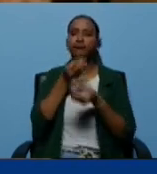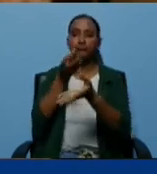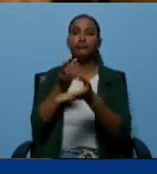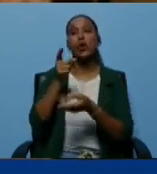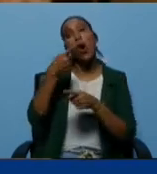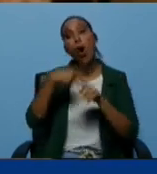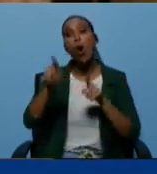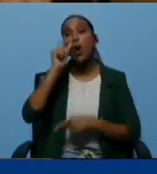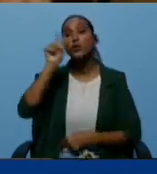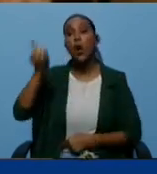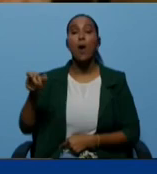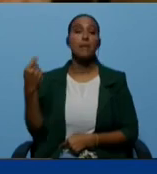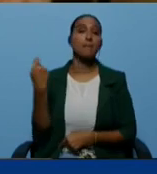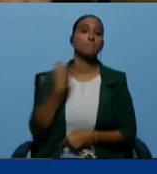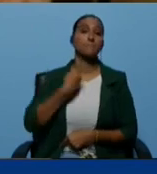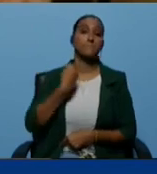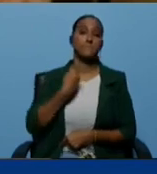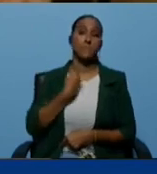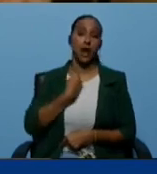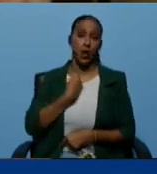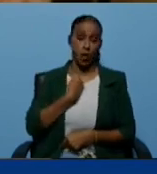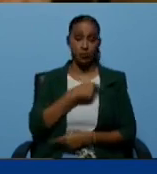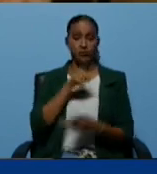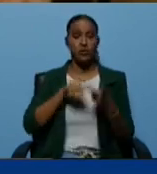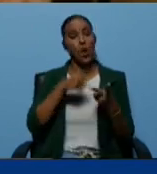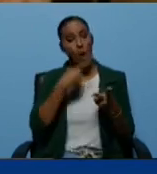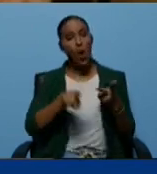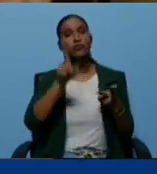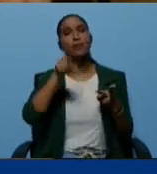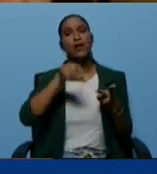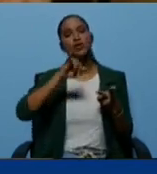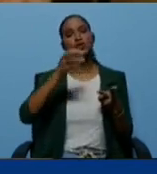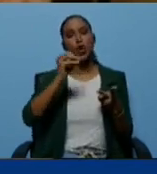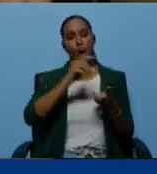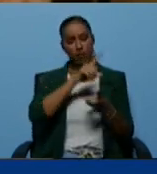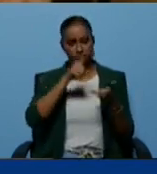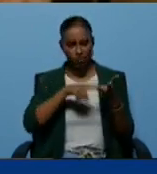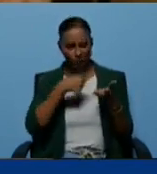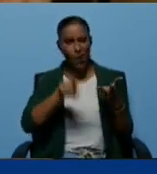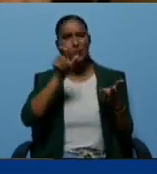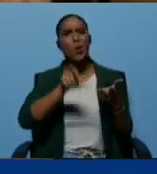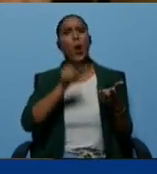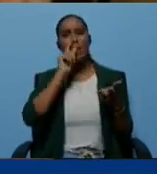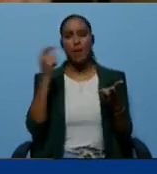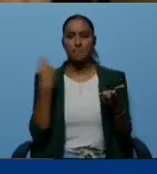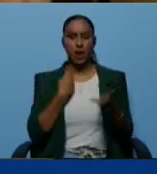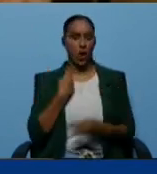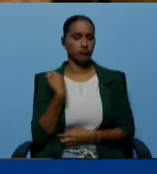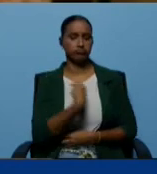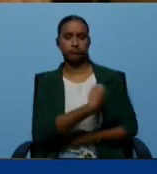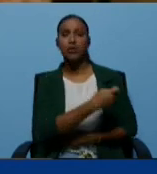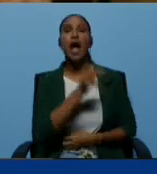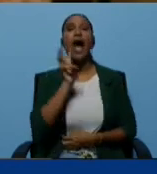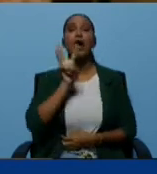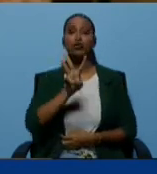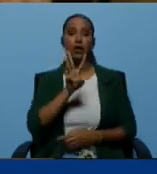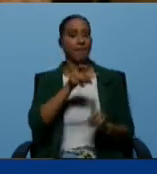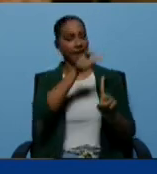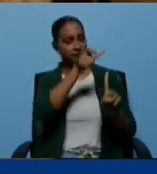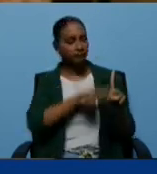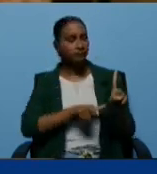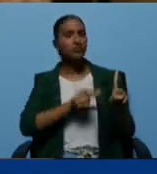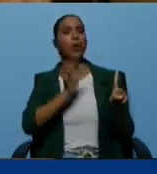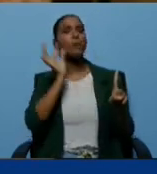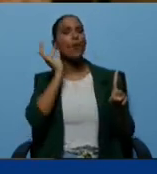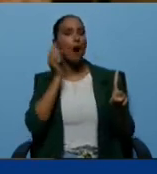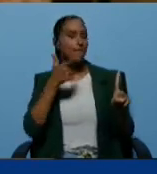pagó, tanto a él como a Johan Enrique Rodríguez y Pablo Aririo, para darle muerte a Mayauri. Asimismo